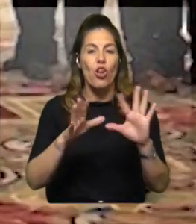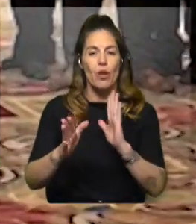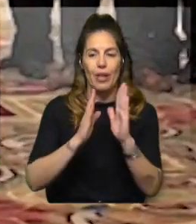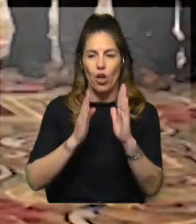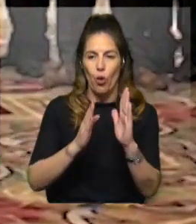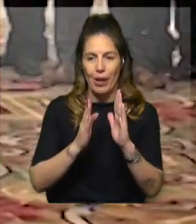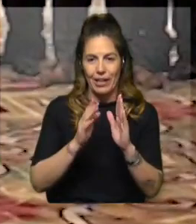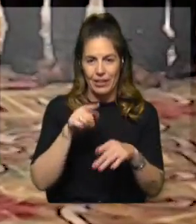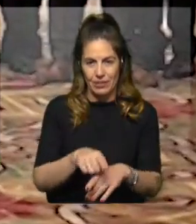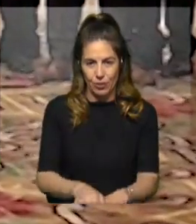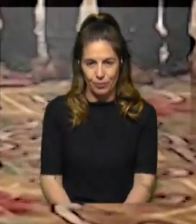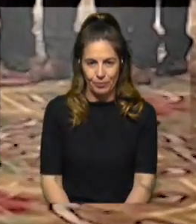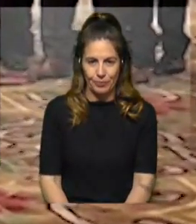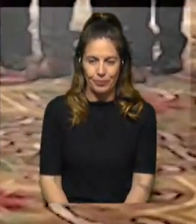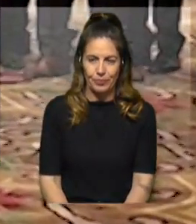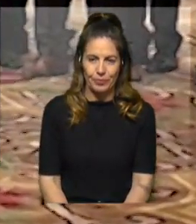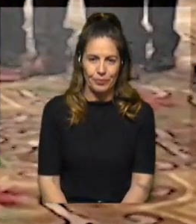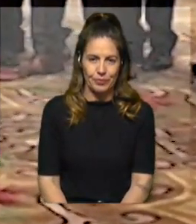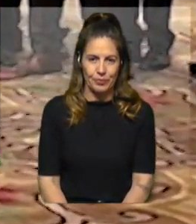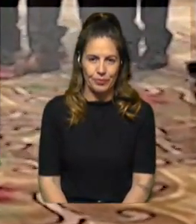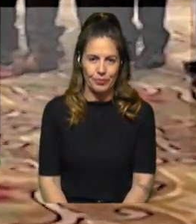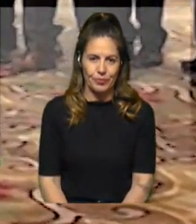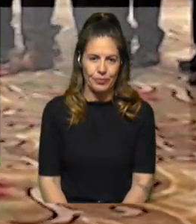con el gigante asiático.